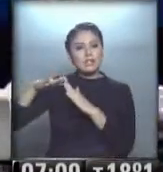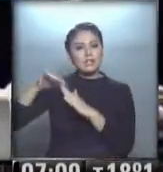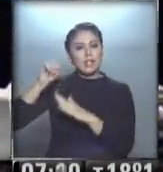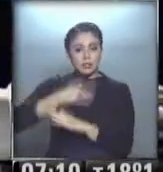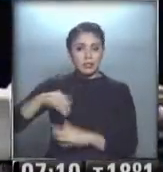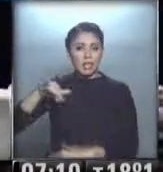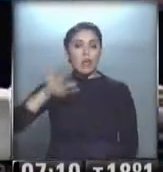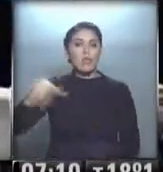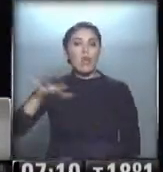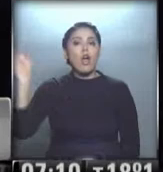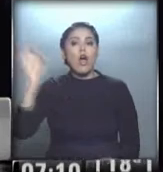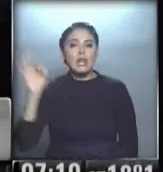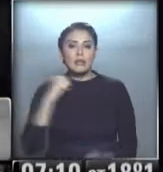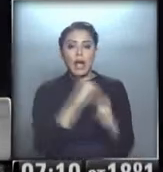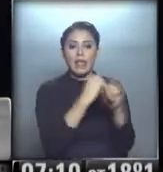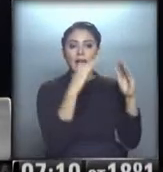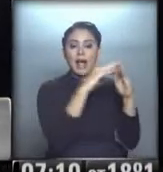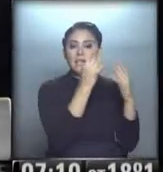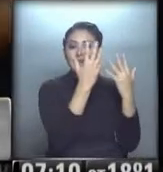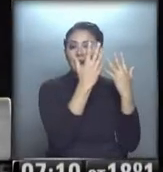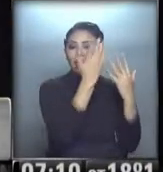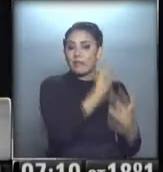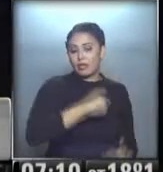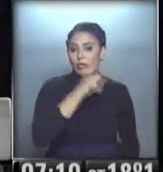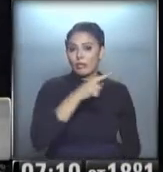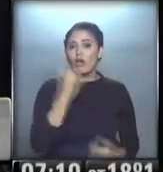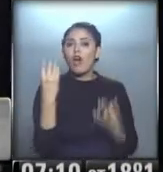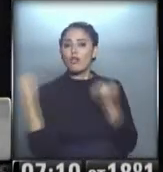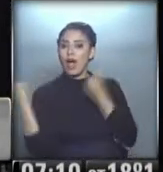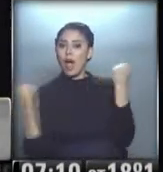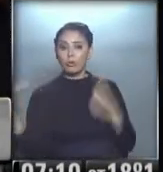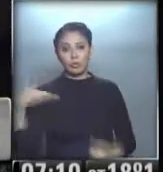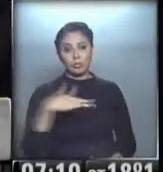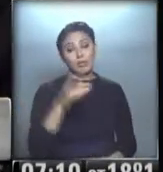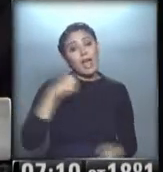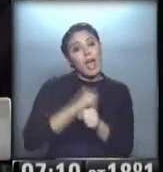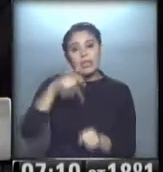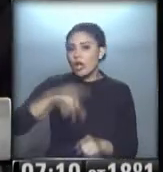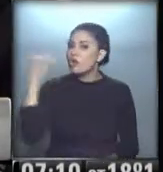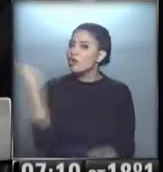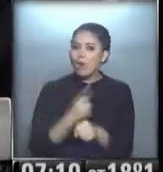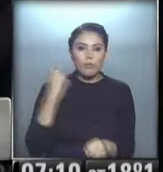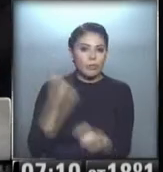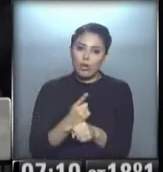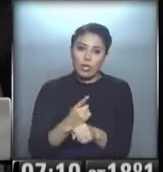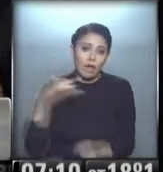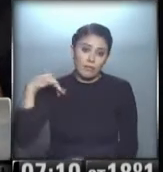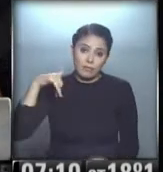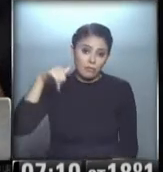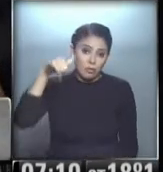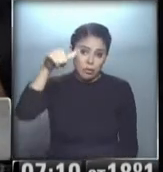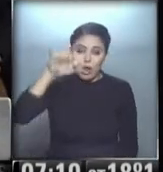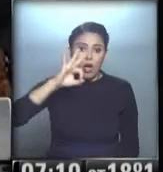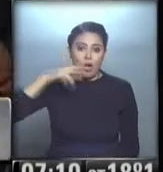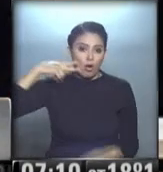y la Casa Rosada lo hizo en automóvil debido a la prescripción que tiene todavía aún de no poder volar en ningún